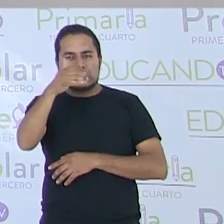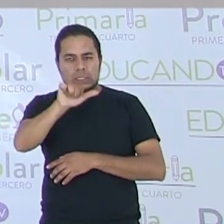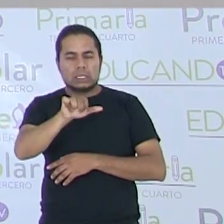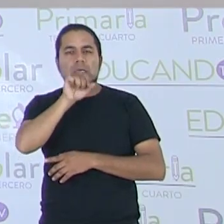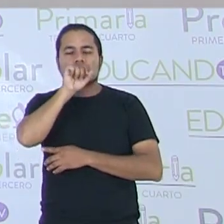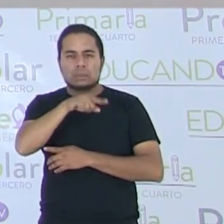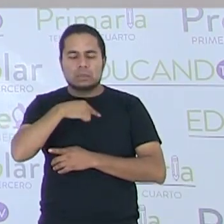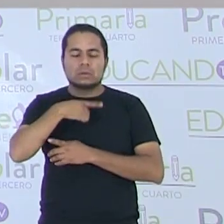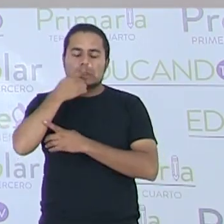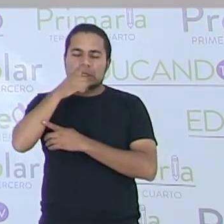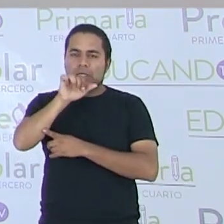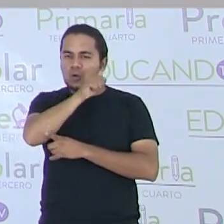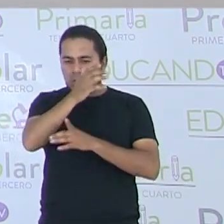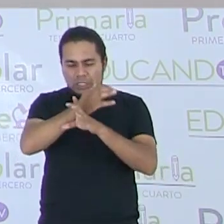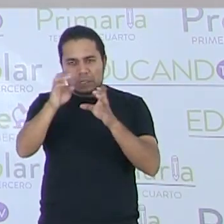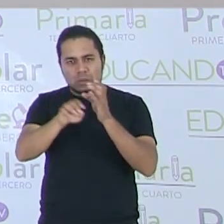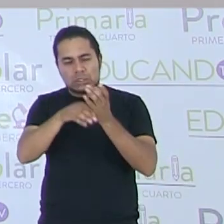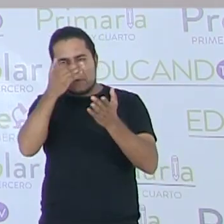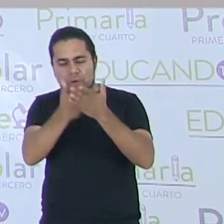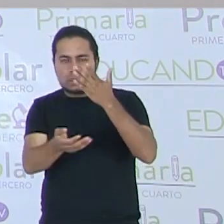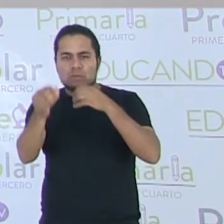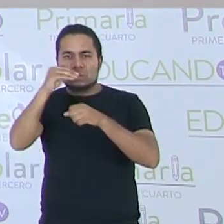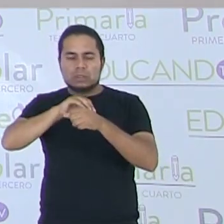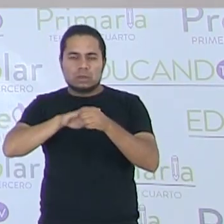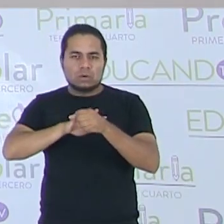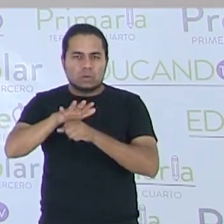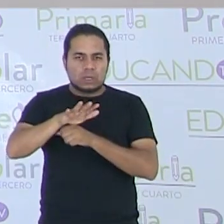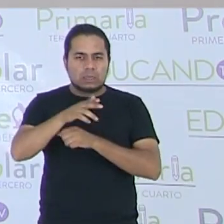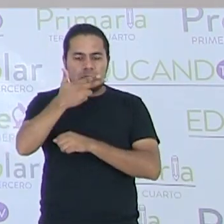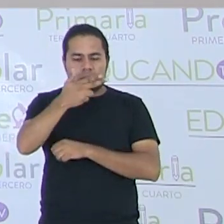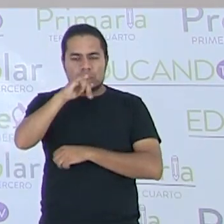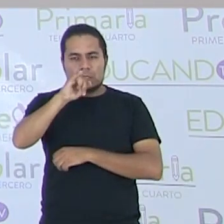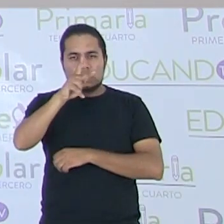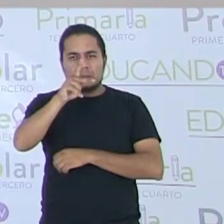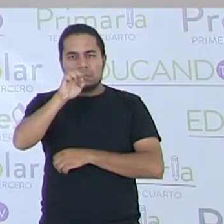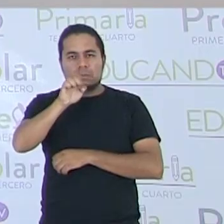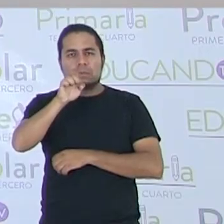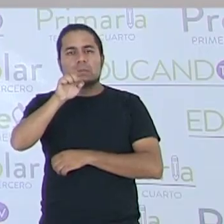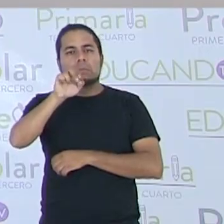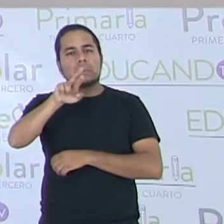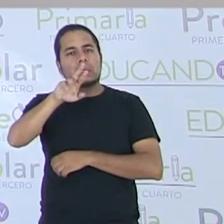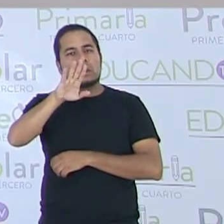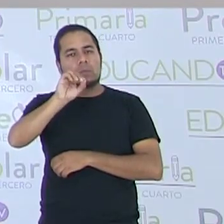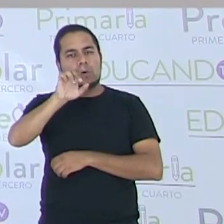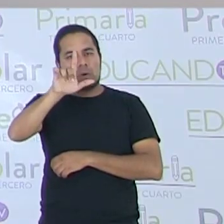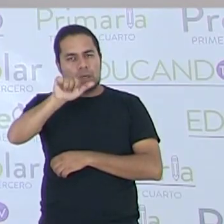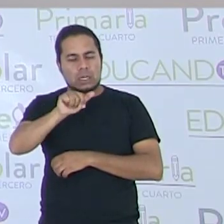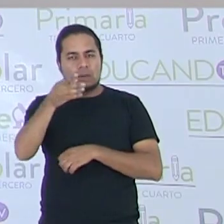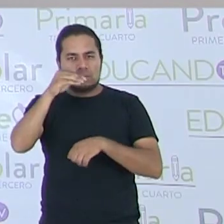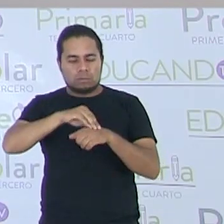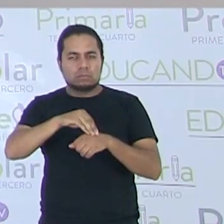También les hablé de otro recurso literario que es la hipérbola.